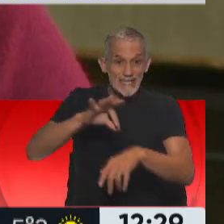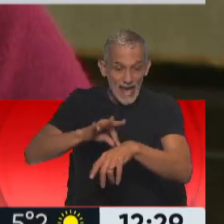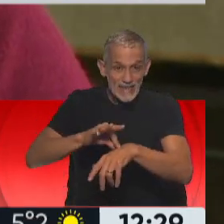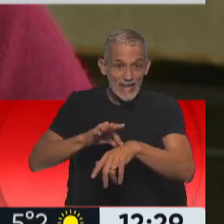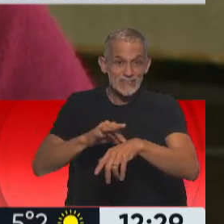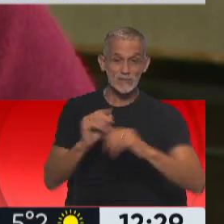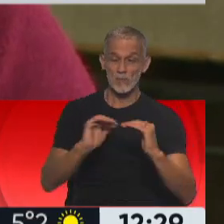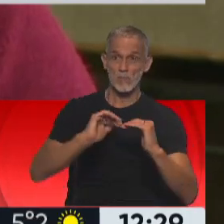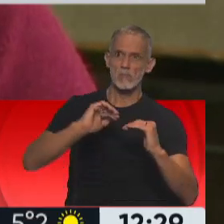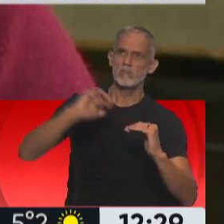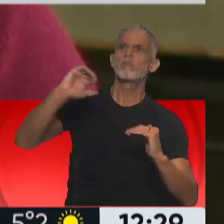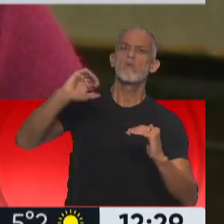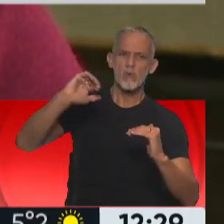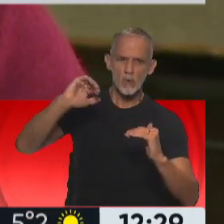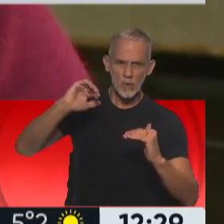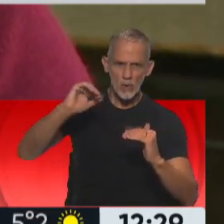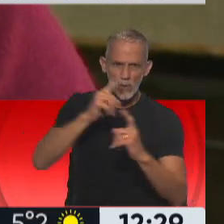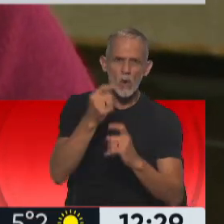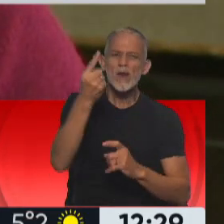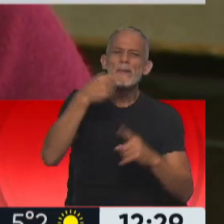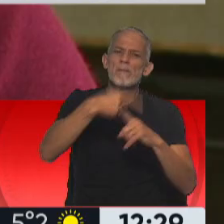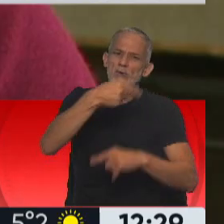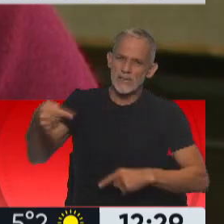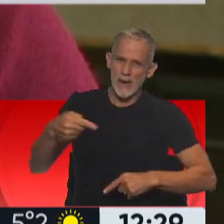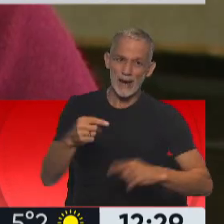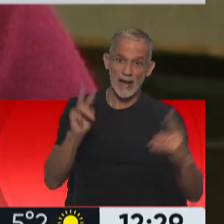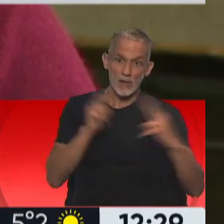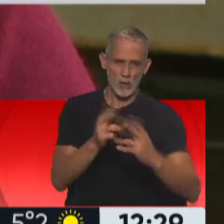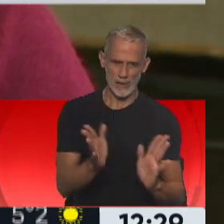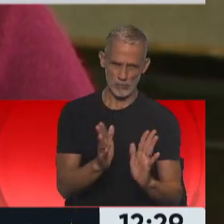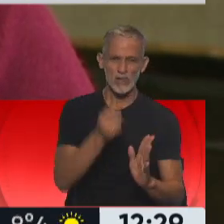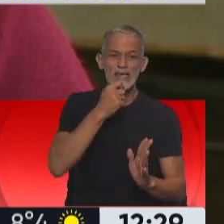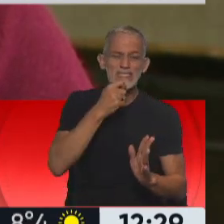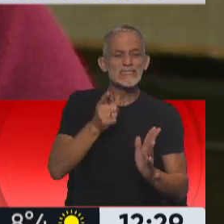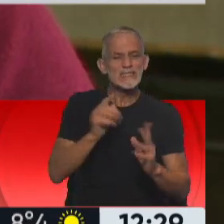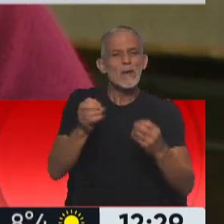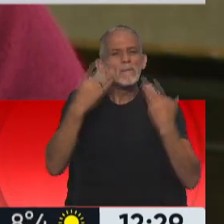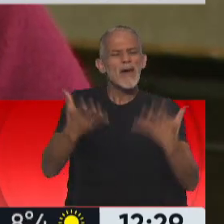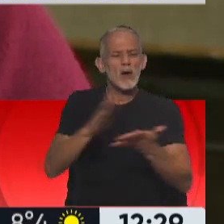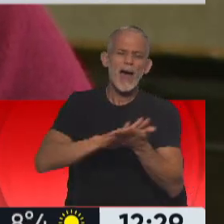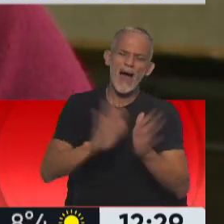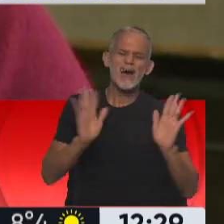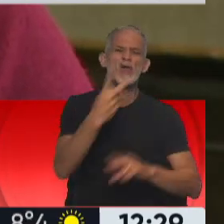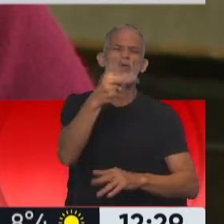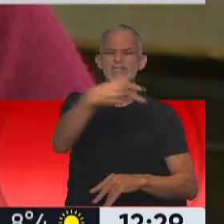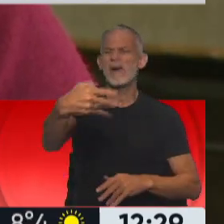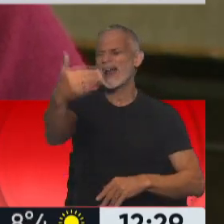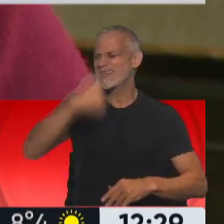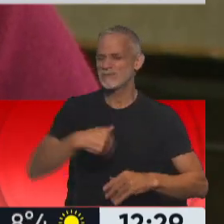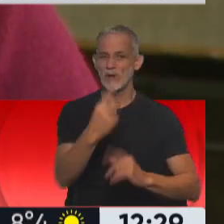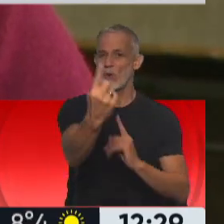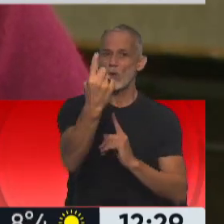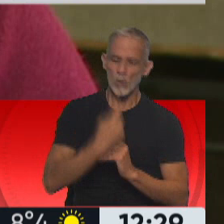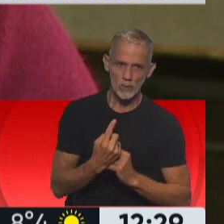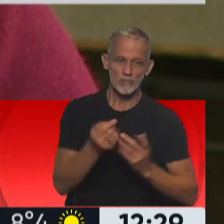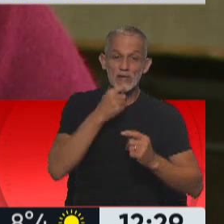está en agudo, lo vemos una vez por semana. Cuando empieza a mejorar, una vez cada 2 semanas.